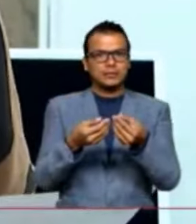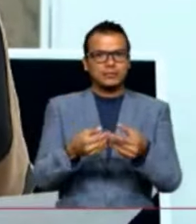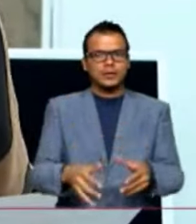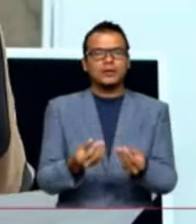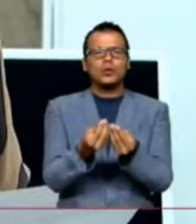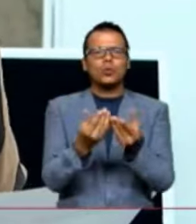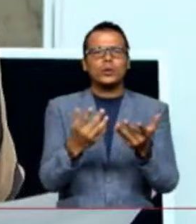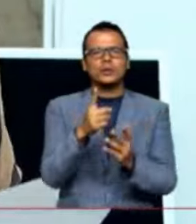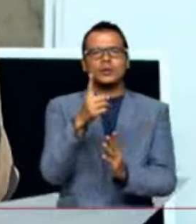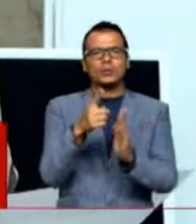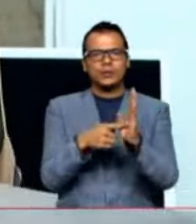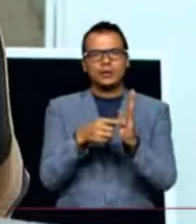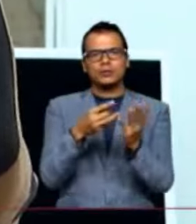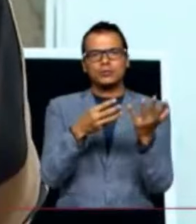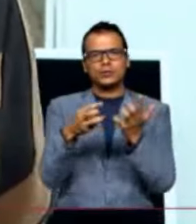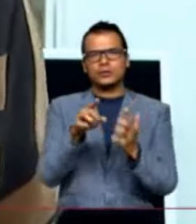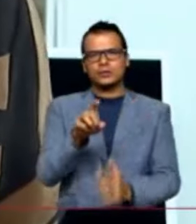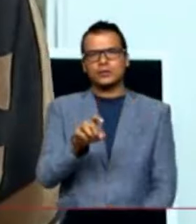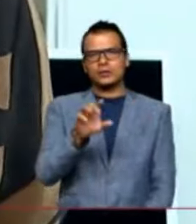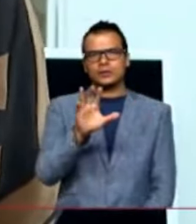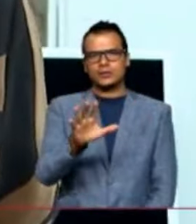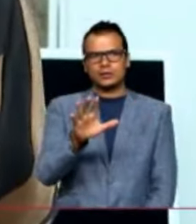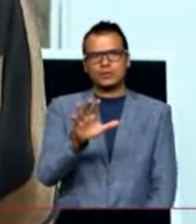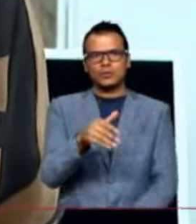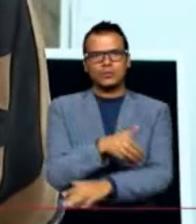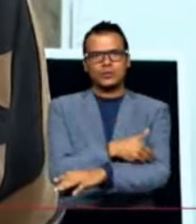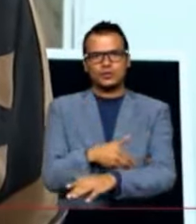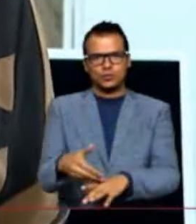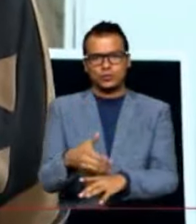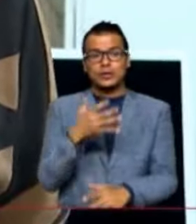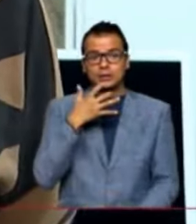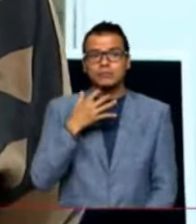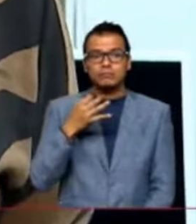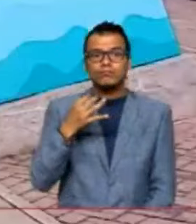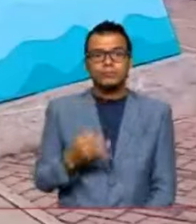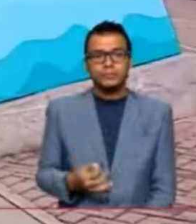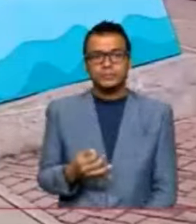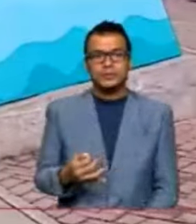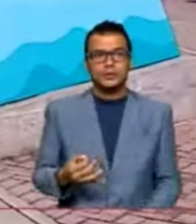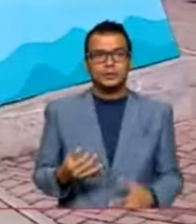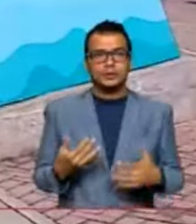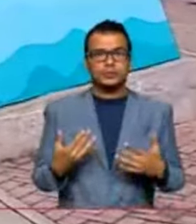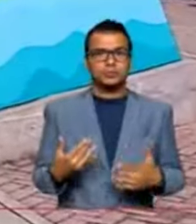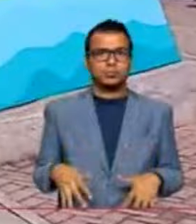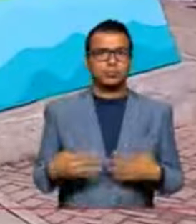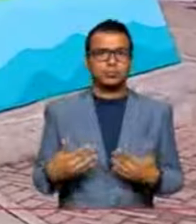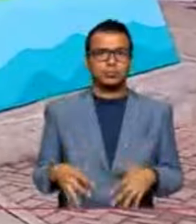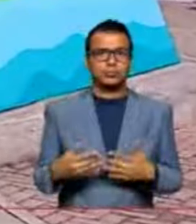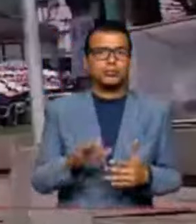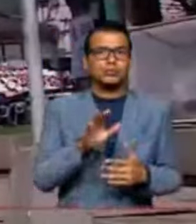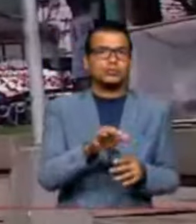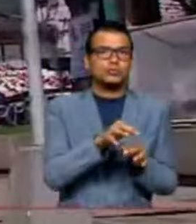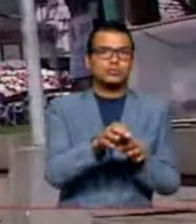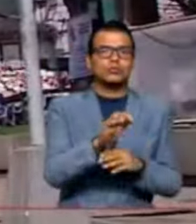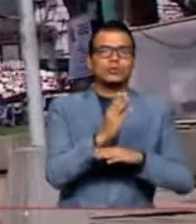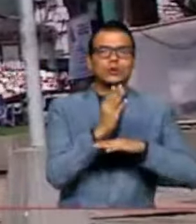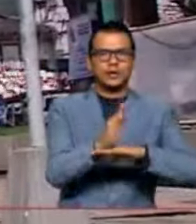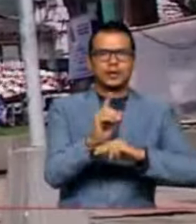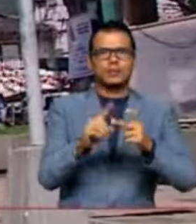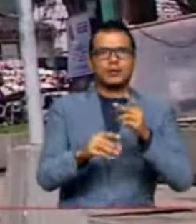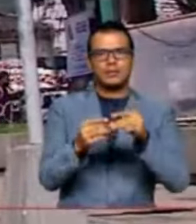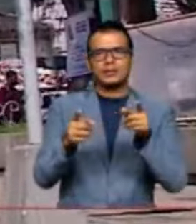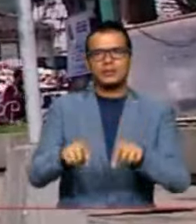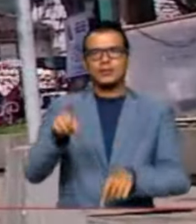1865 873 172 millones de pesos entre la el municipio de calima Darién y